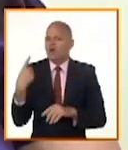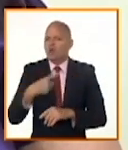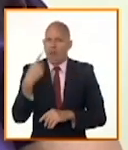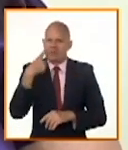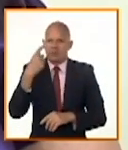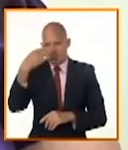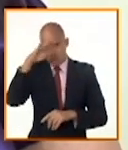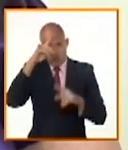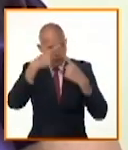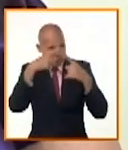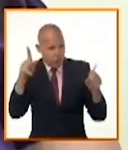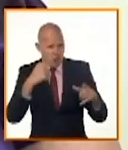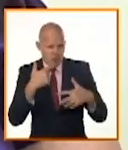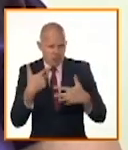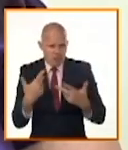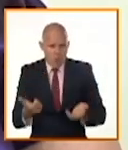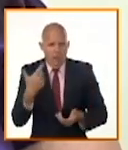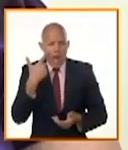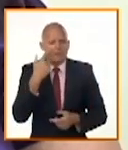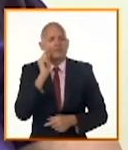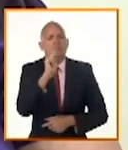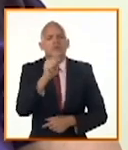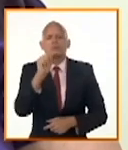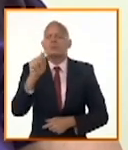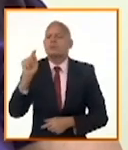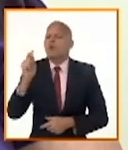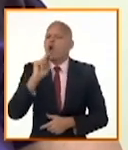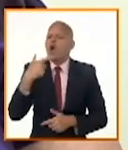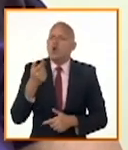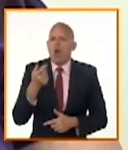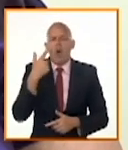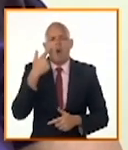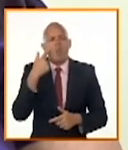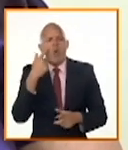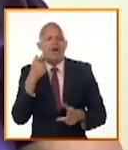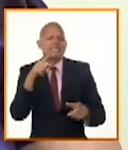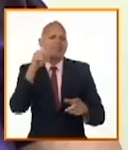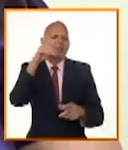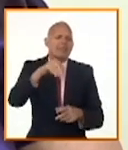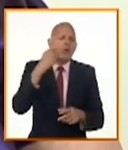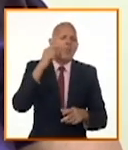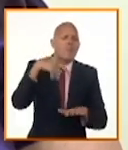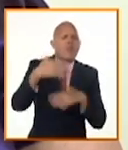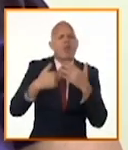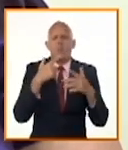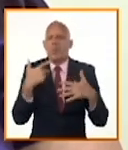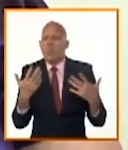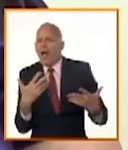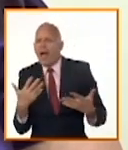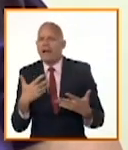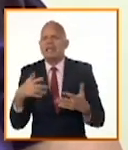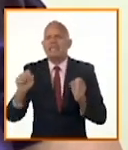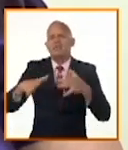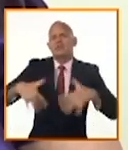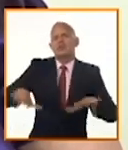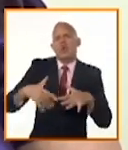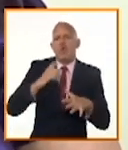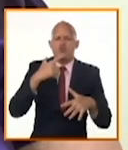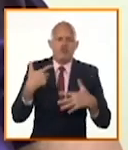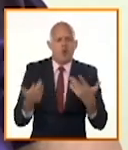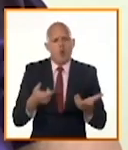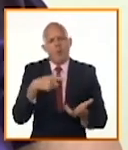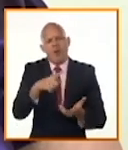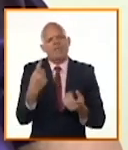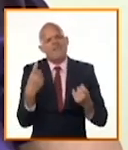para saber las situaciones se presenta y toman medidas alternativas en cada una de ellas de acuerdo a la logística que tiene